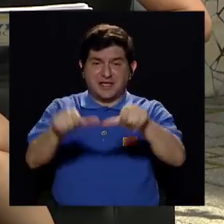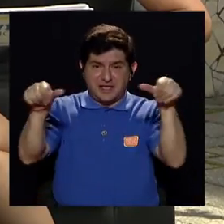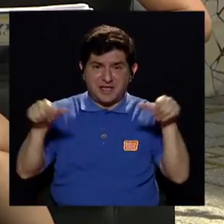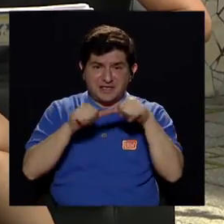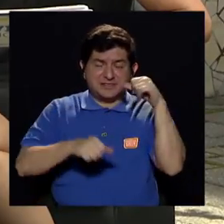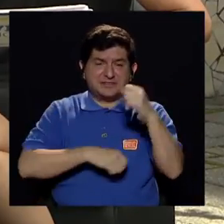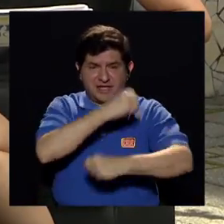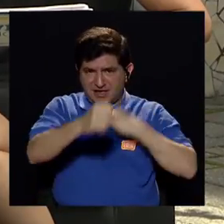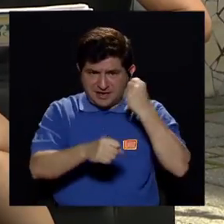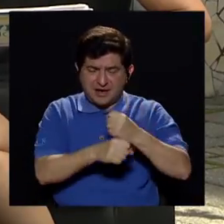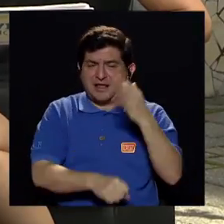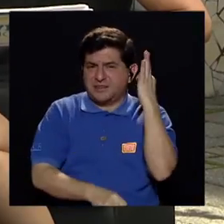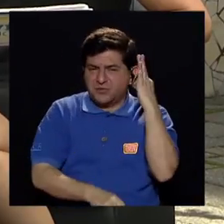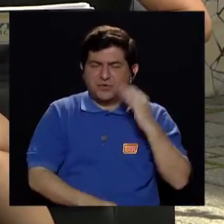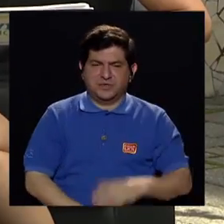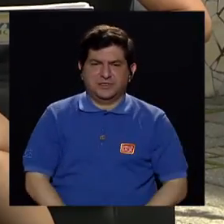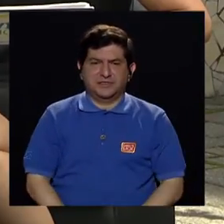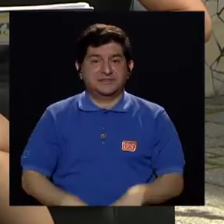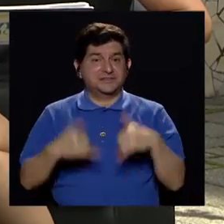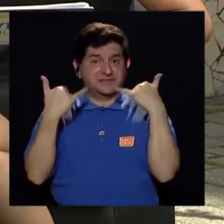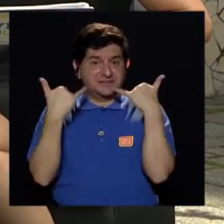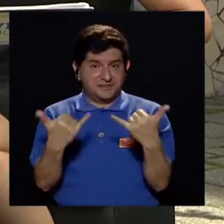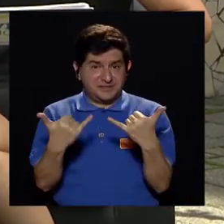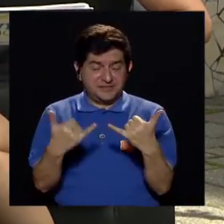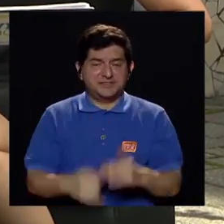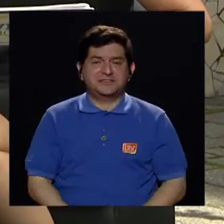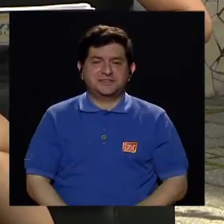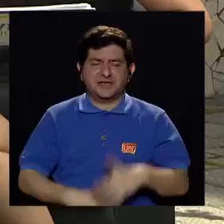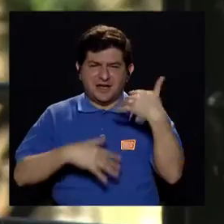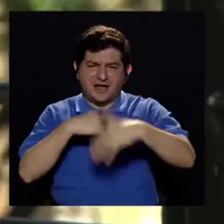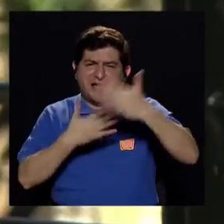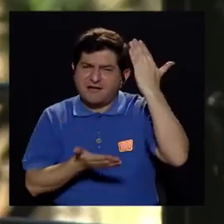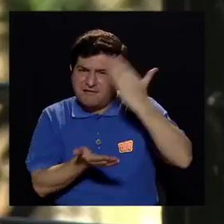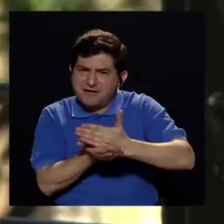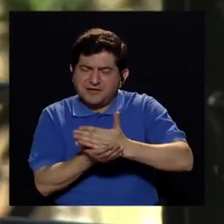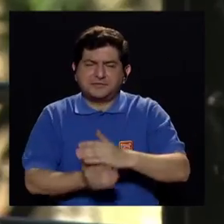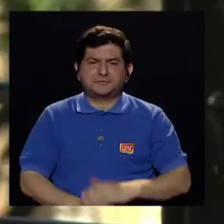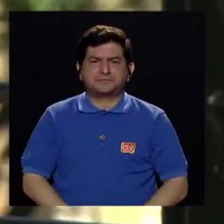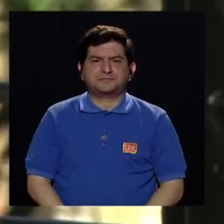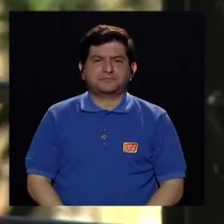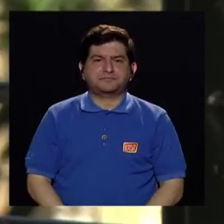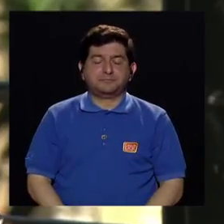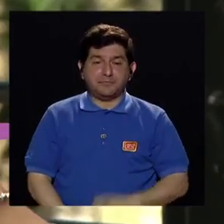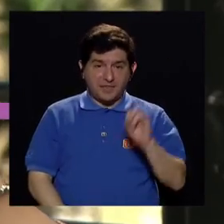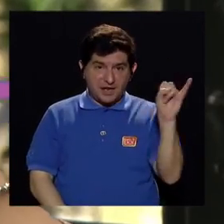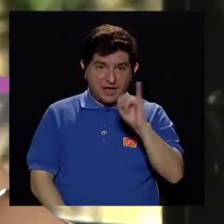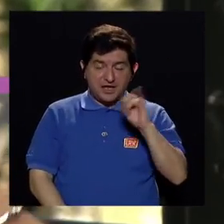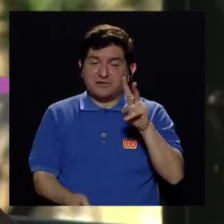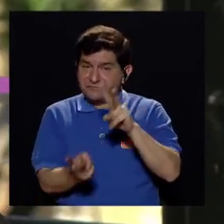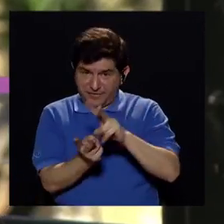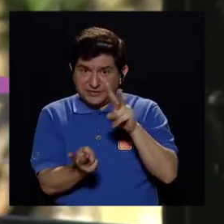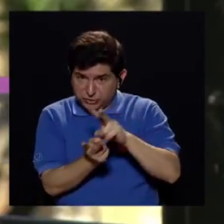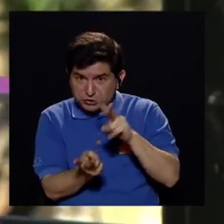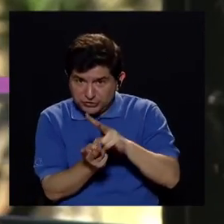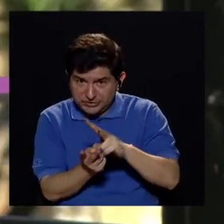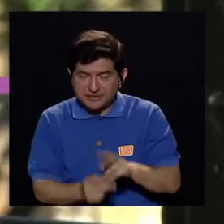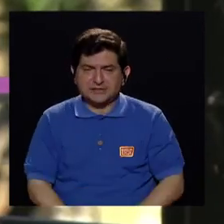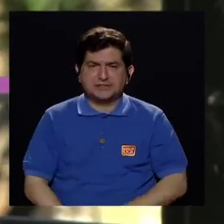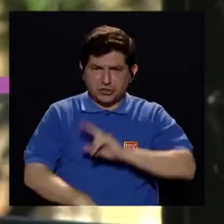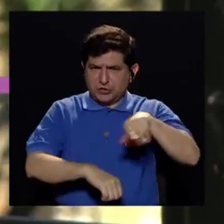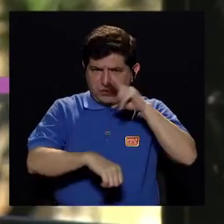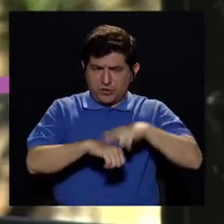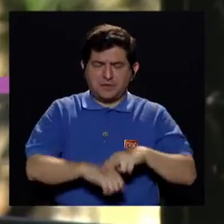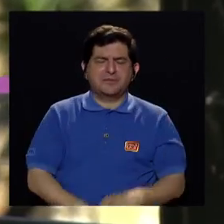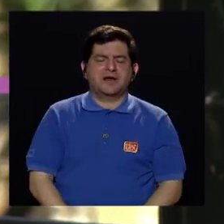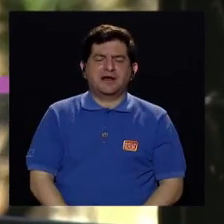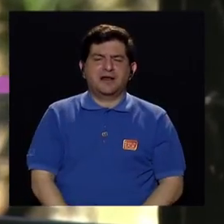edad en mujeres cuando ya está presente la menopausia. En cuanto a infecciones de transmisión sexual, las más frecuentes. Las candidiasis